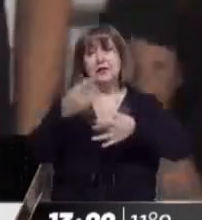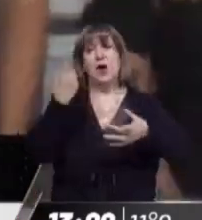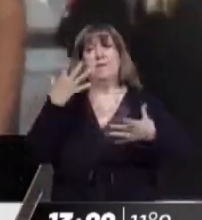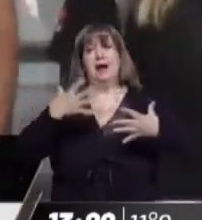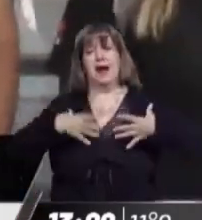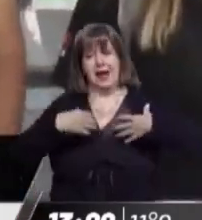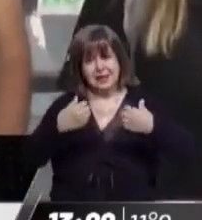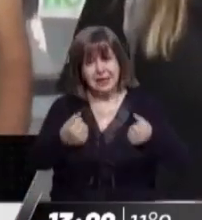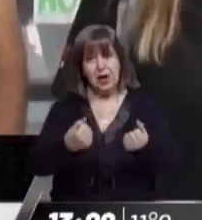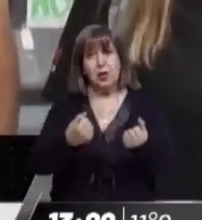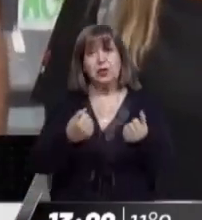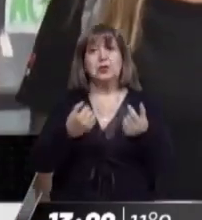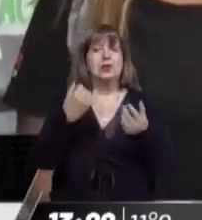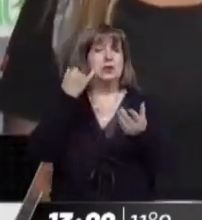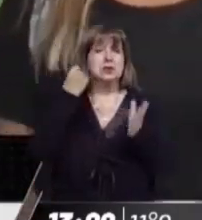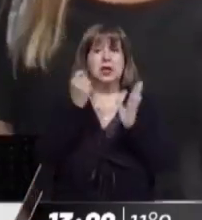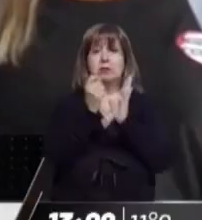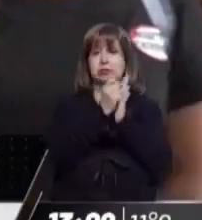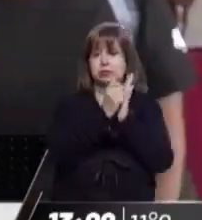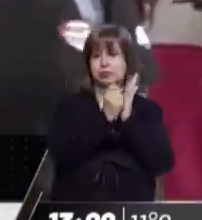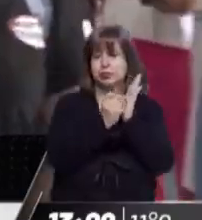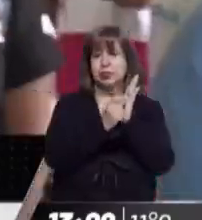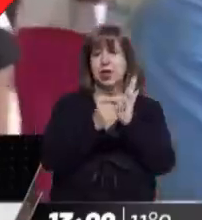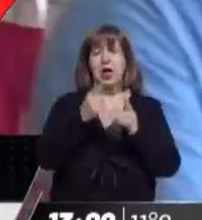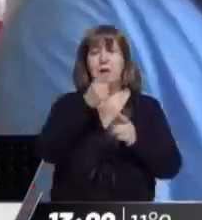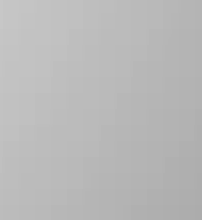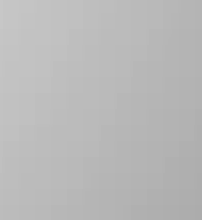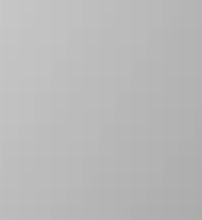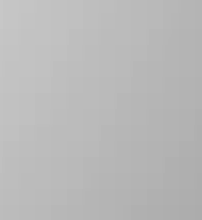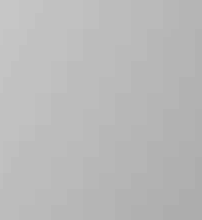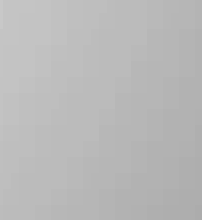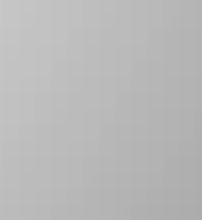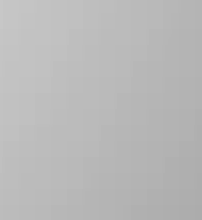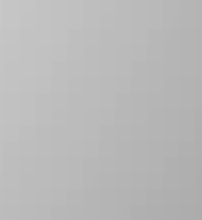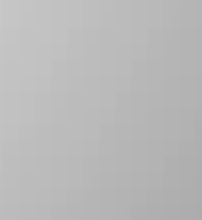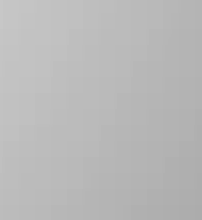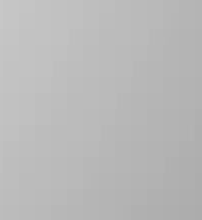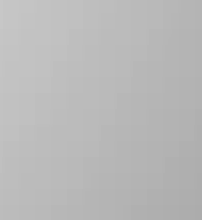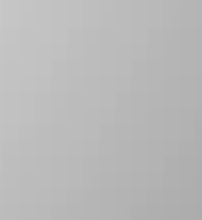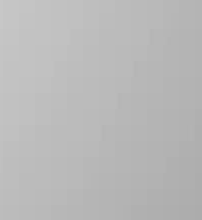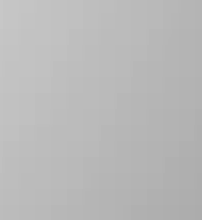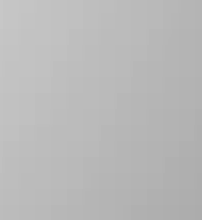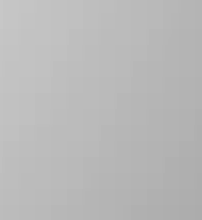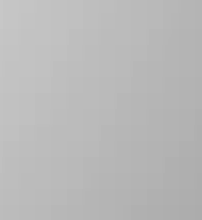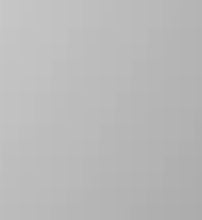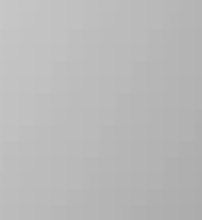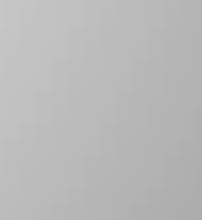propuesta de las consignas que están planteadas en el pacto de mayo no se acerca a nuestros reclamos.